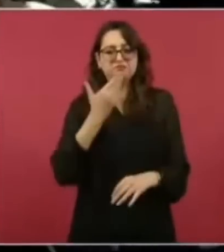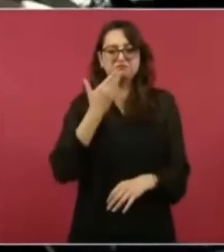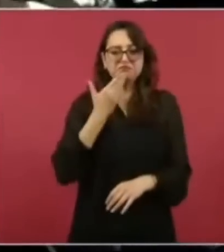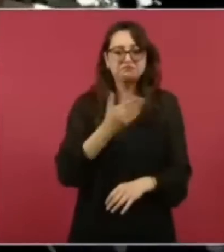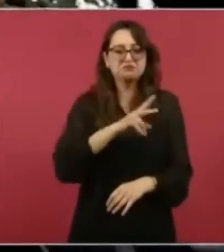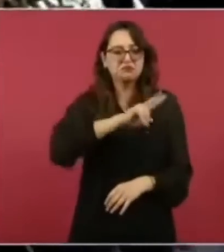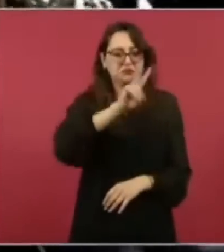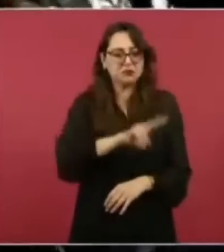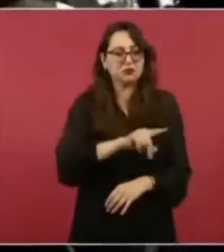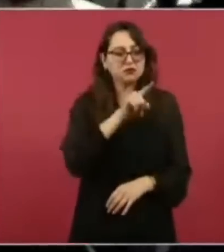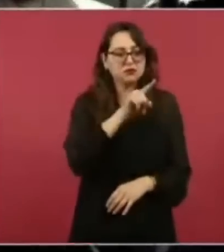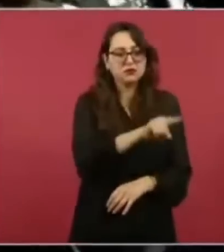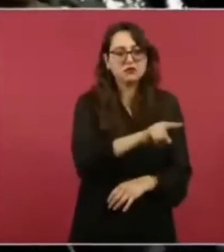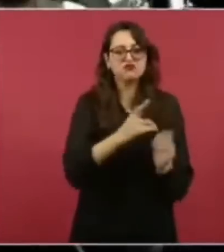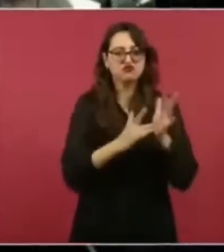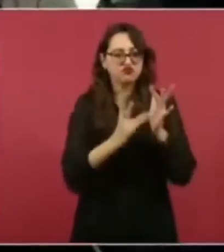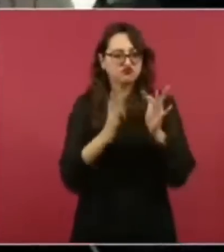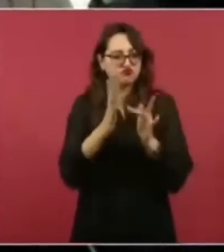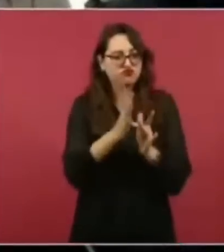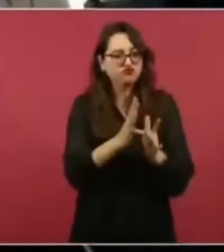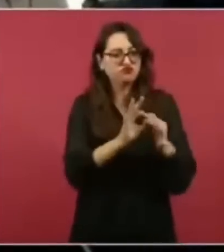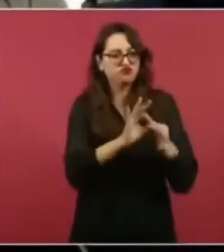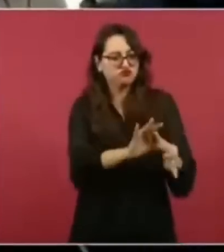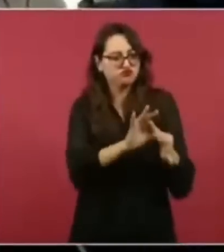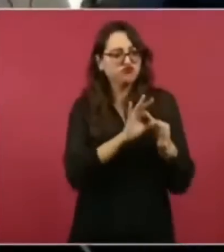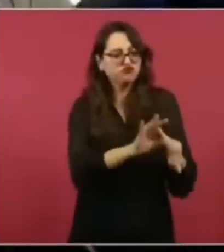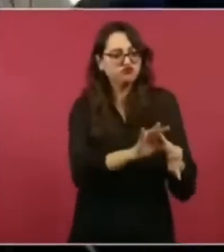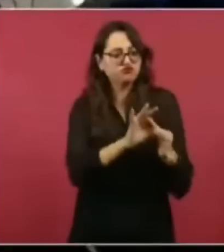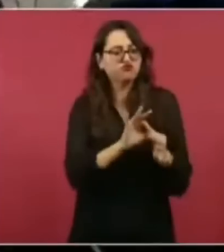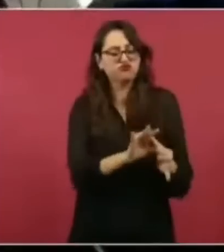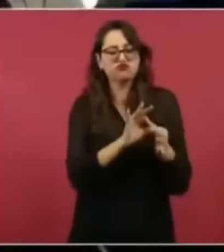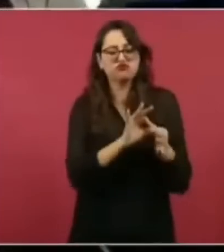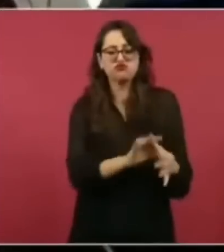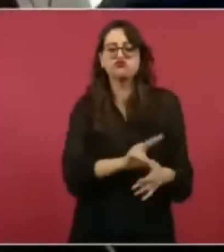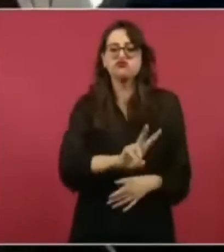apostolado, es un verdadero cristiano,